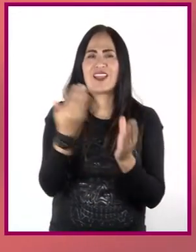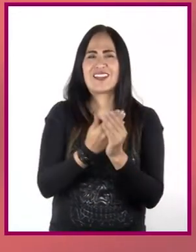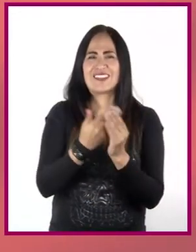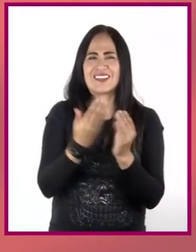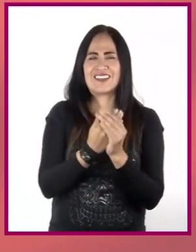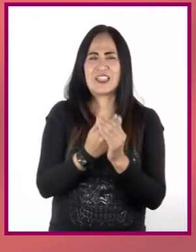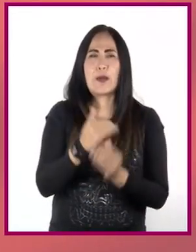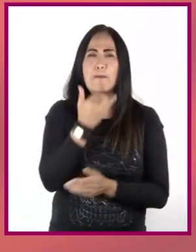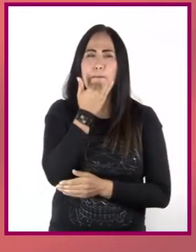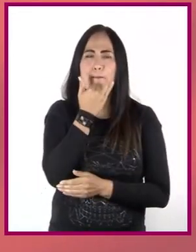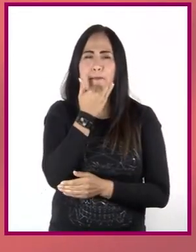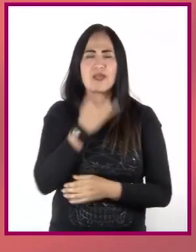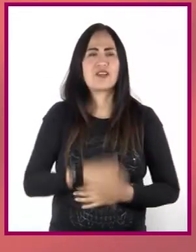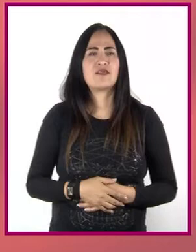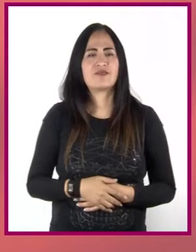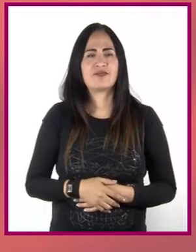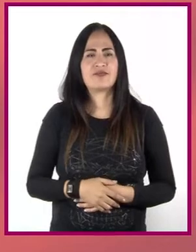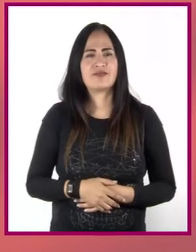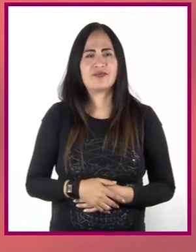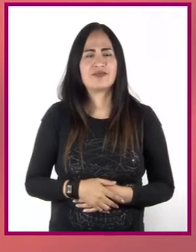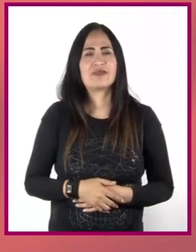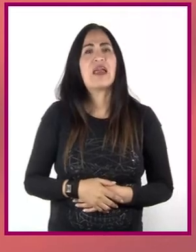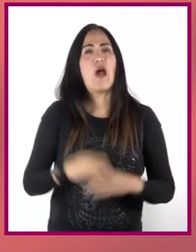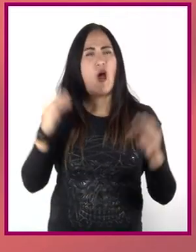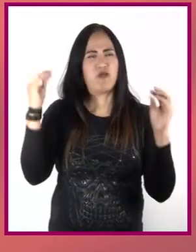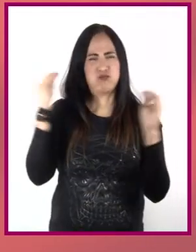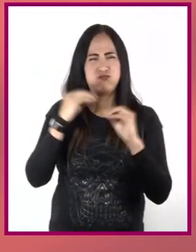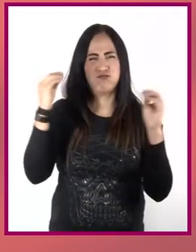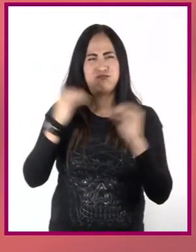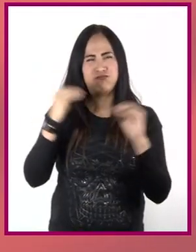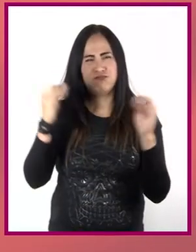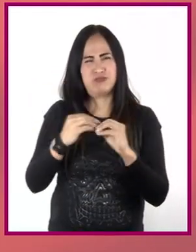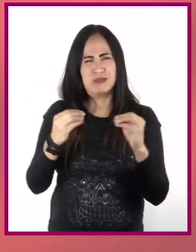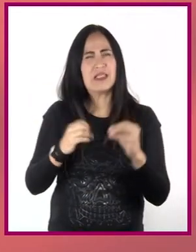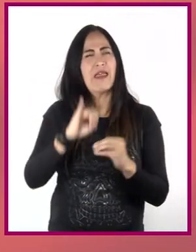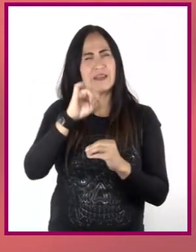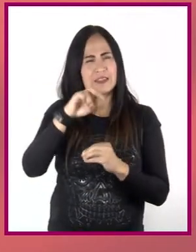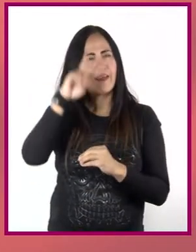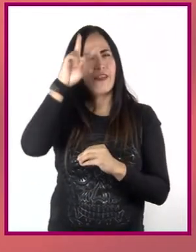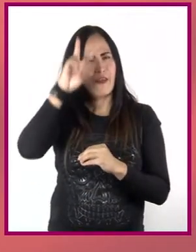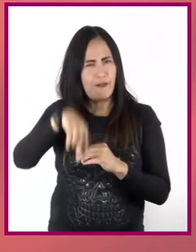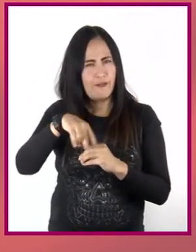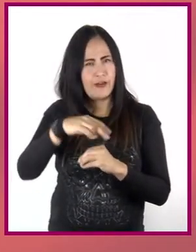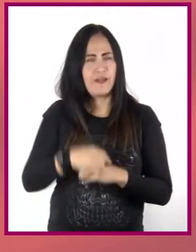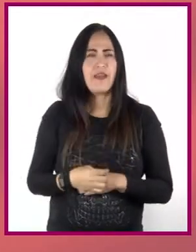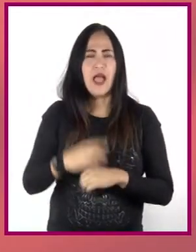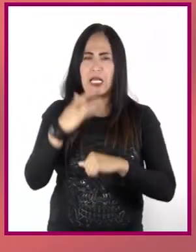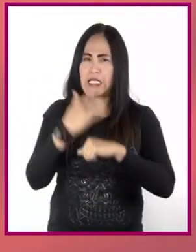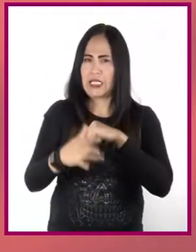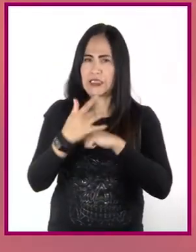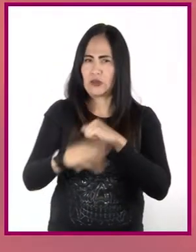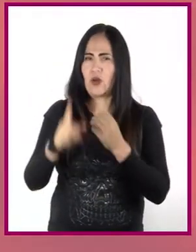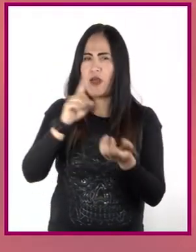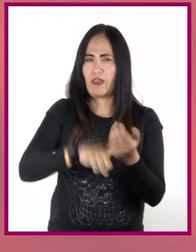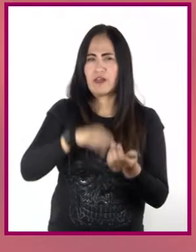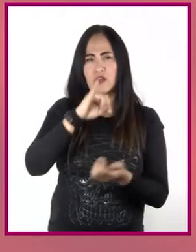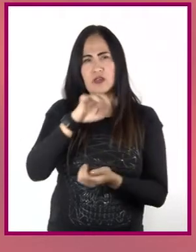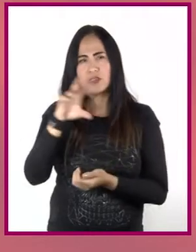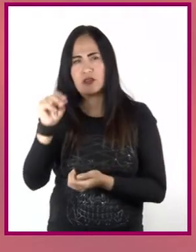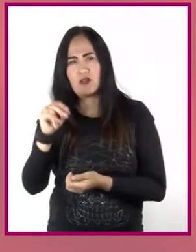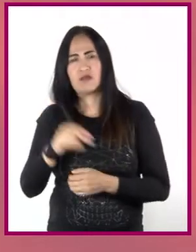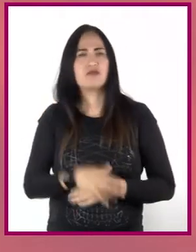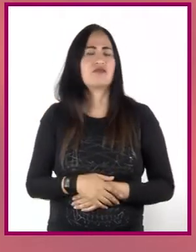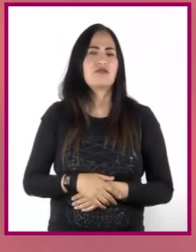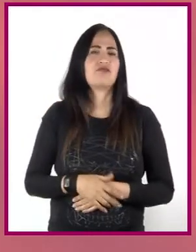acordé de que muchas veces se arma el debate para saber si llevan o no llevan queso. Y aquí